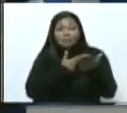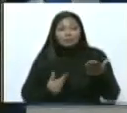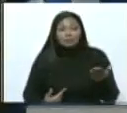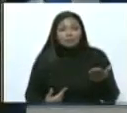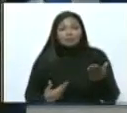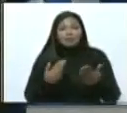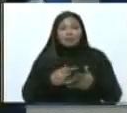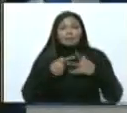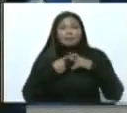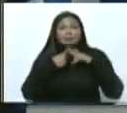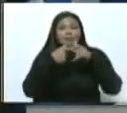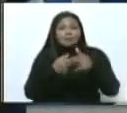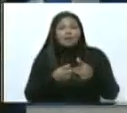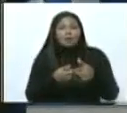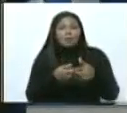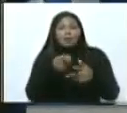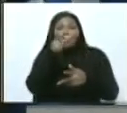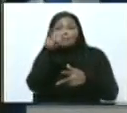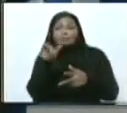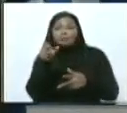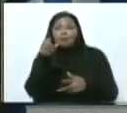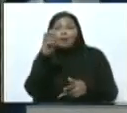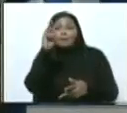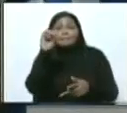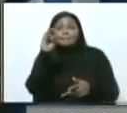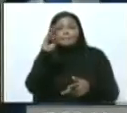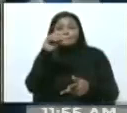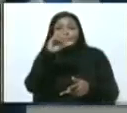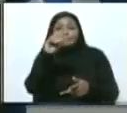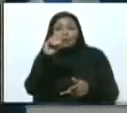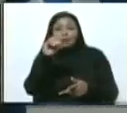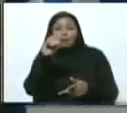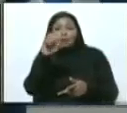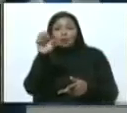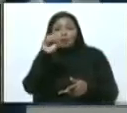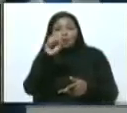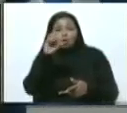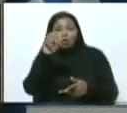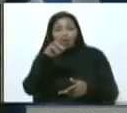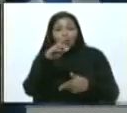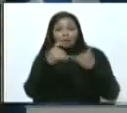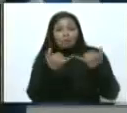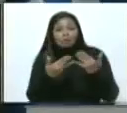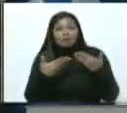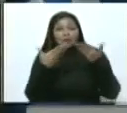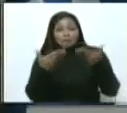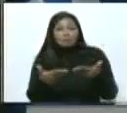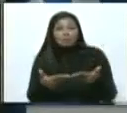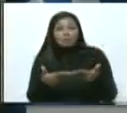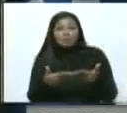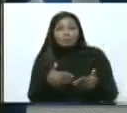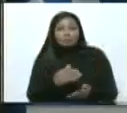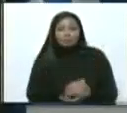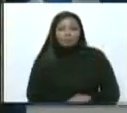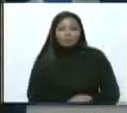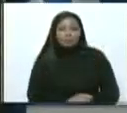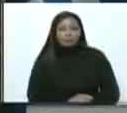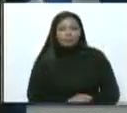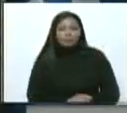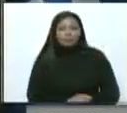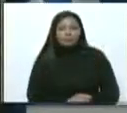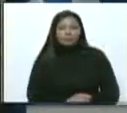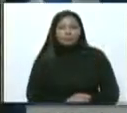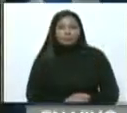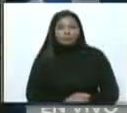Escobar, siendo él director aeronáutico, imagínense, le dieron el cuchillo